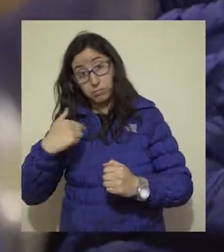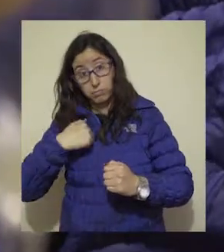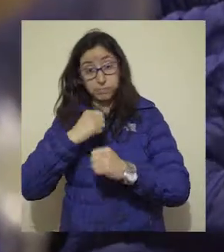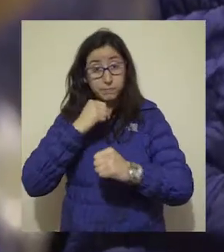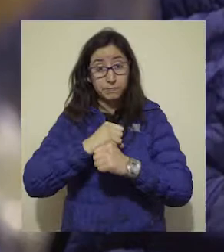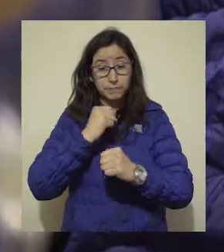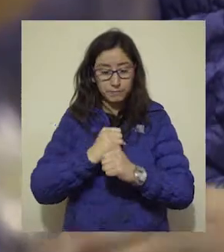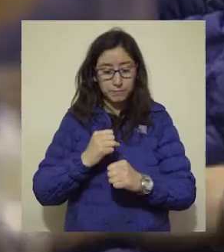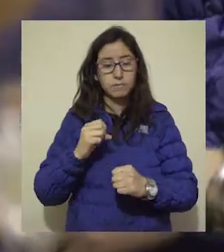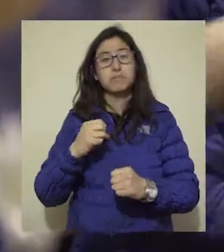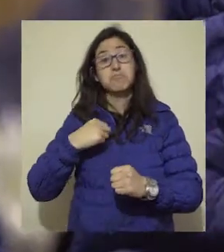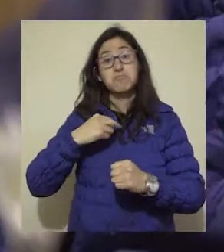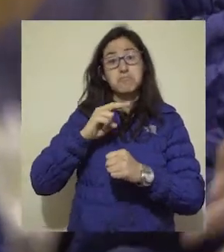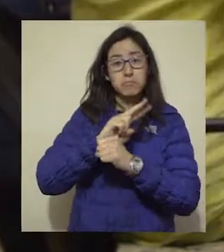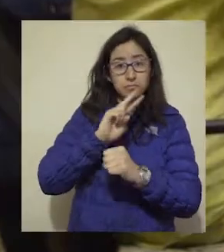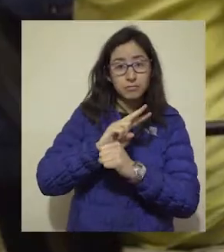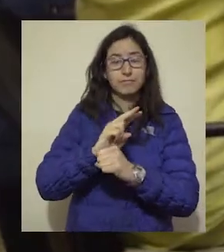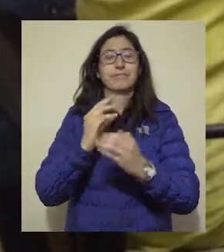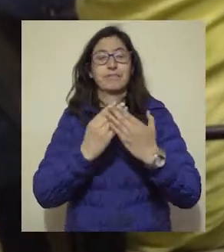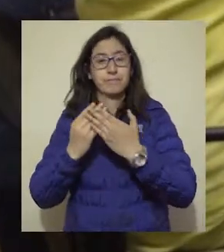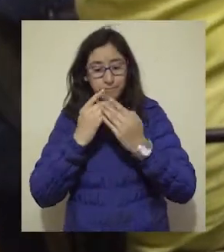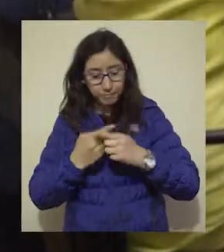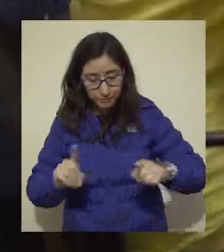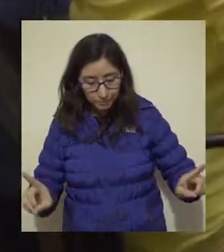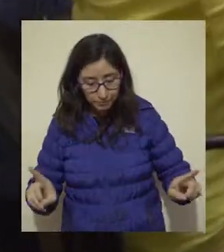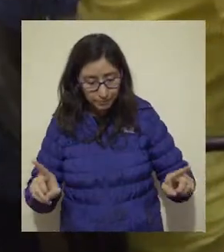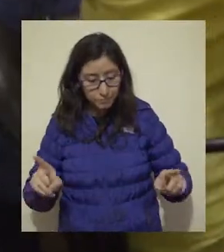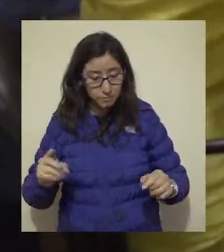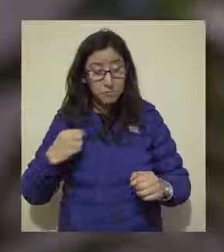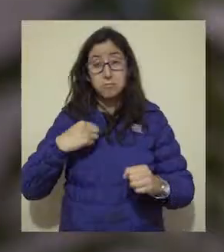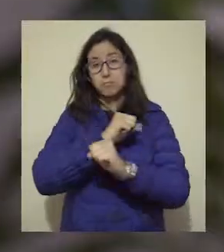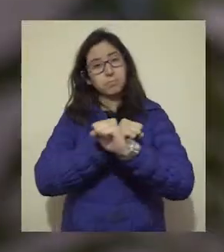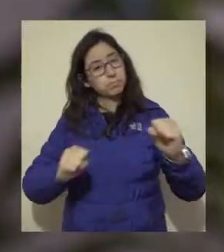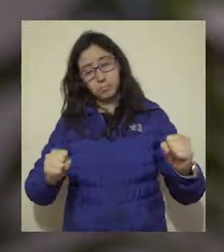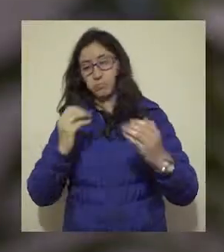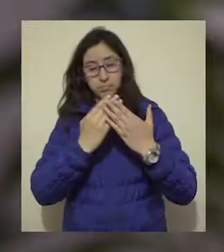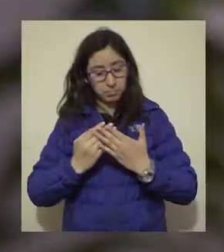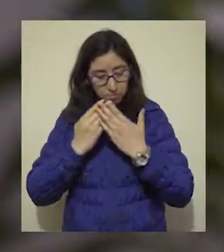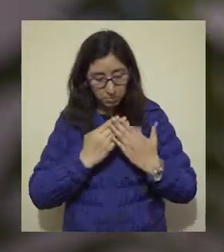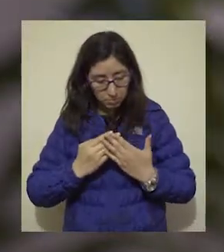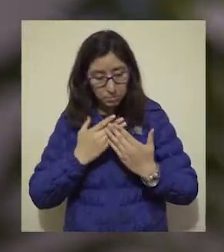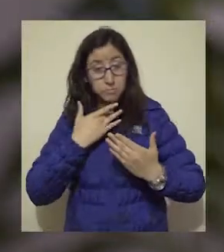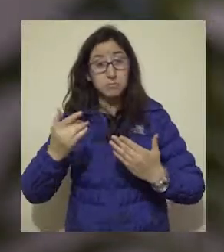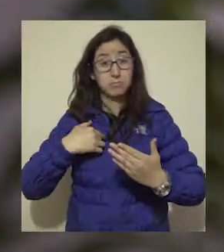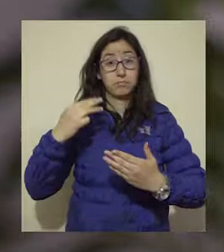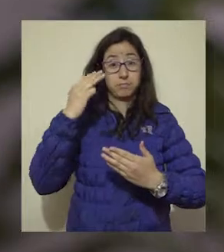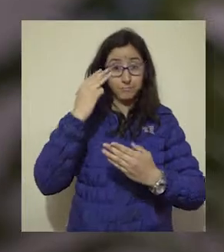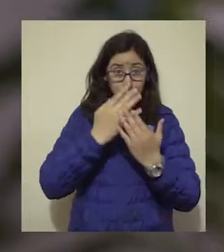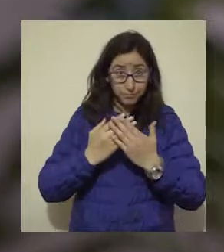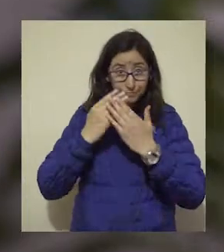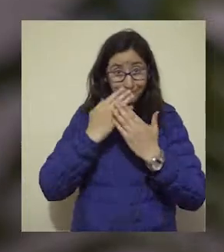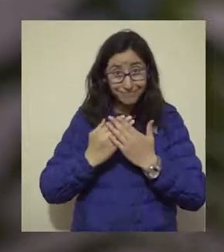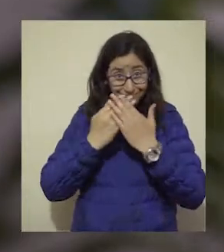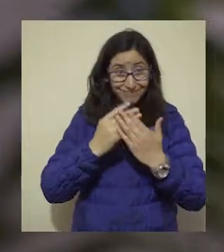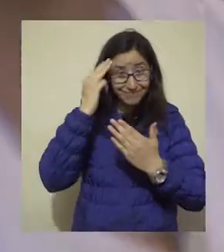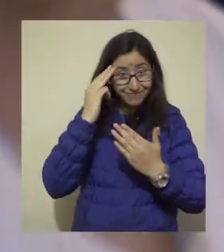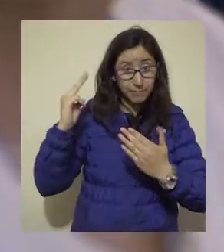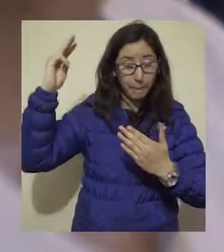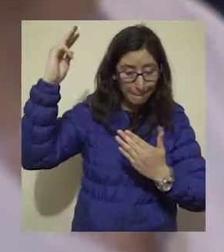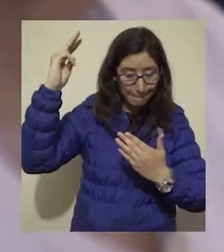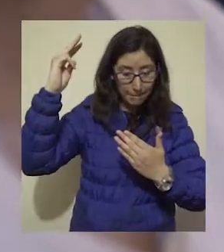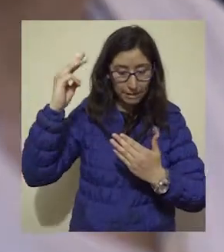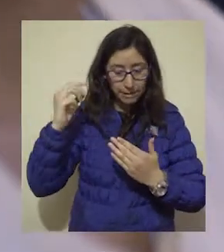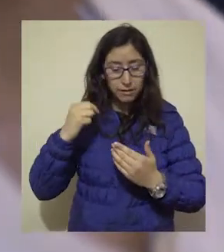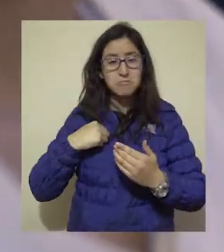no podría trabajar, porque yo trabajo como profesora de educación diferencial, no podría estudiar, porque estudio magíster,